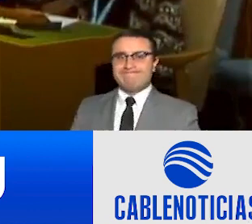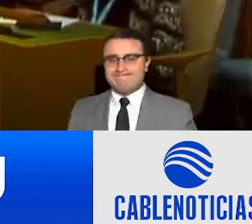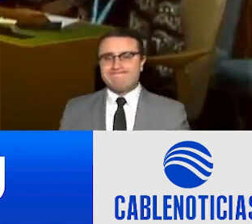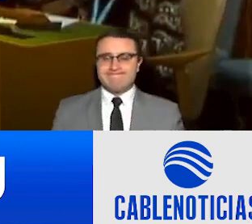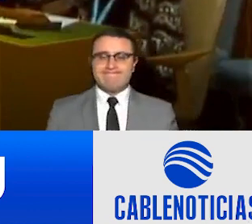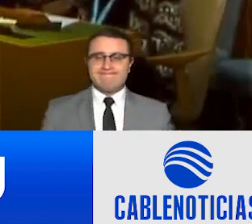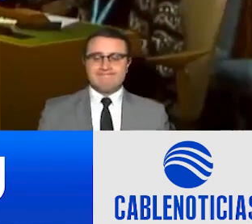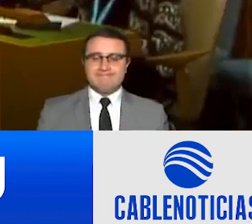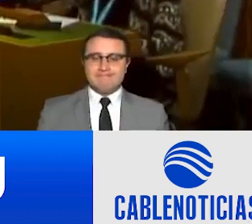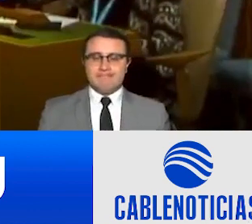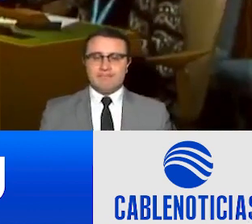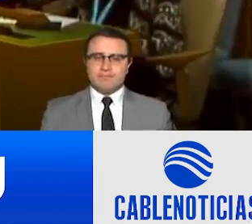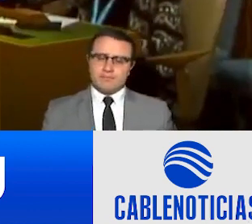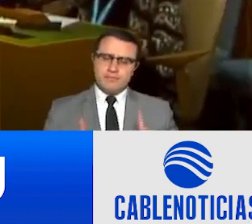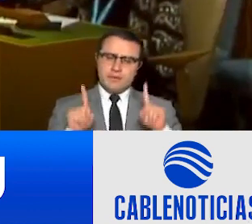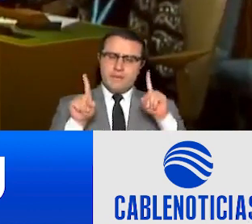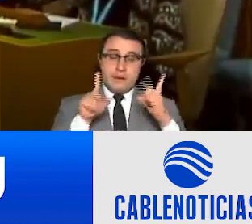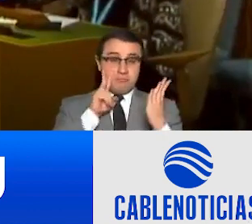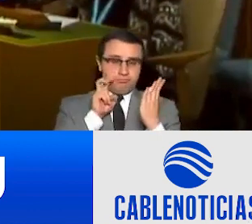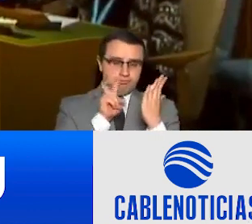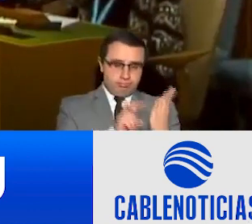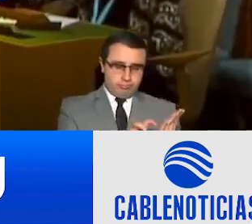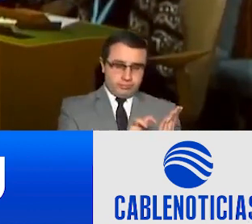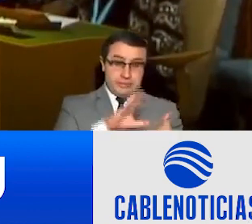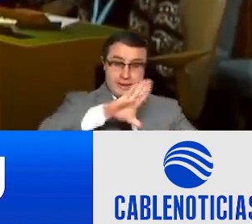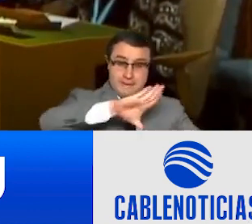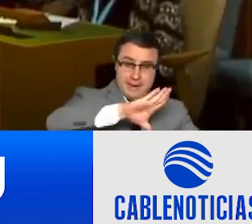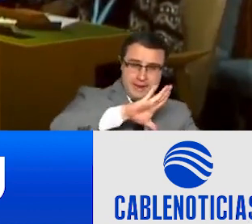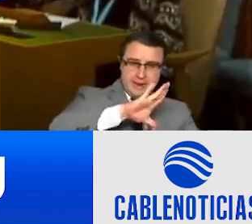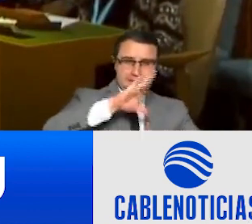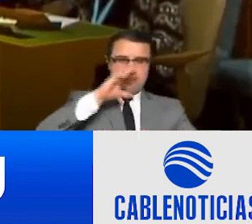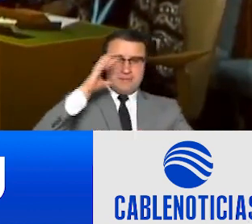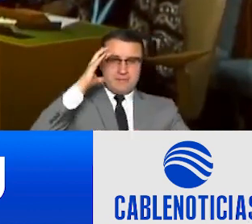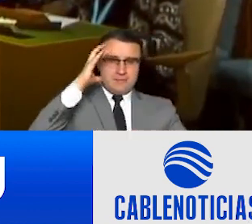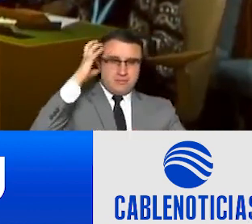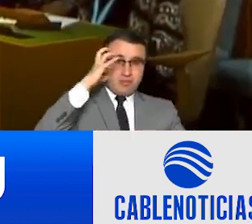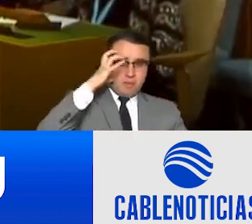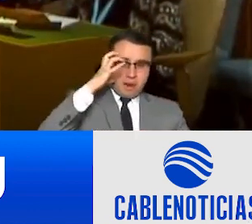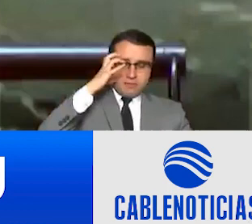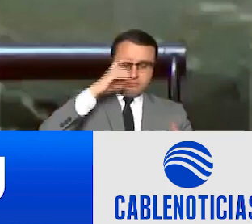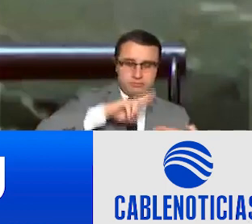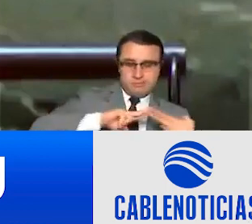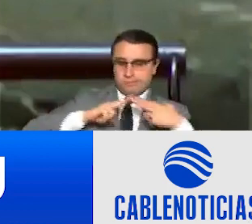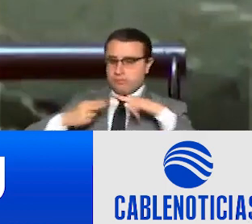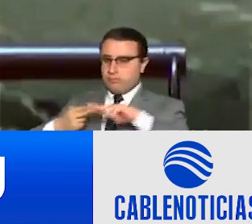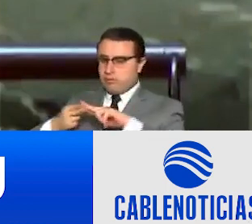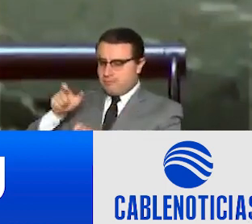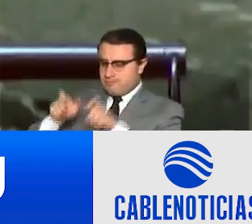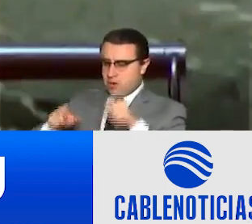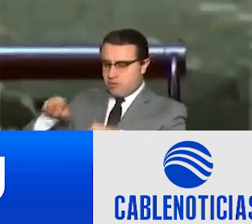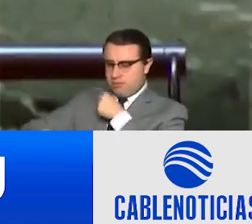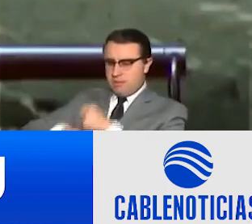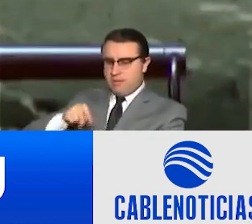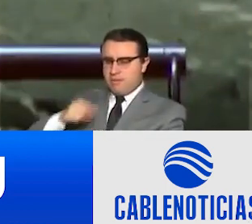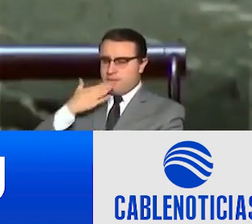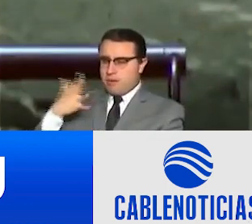¿Cómo coincidió la ciencia occidental con el pensamiento ancestral del pueblo indígena?